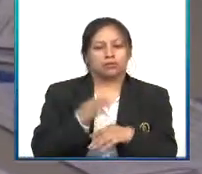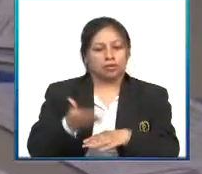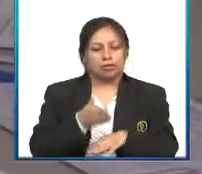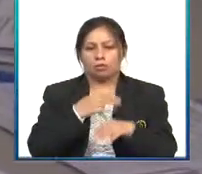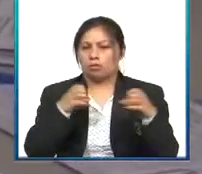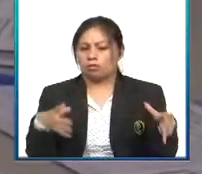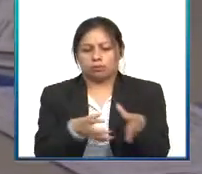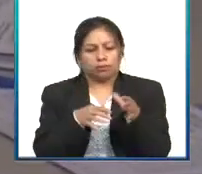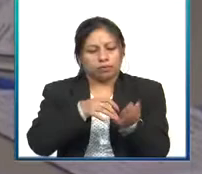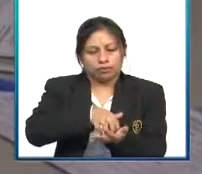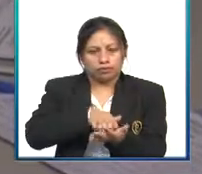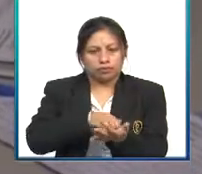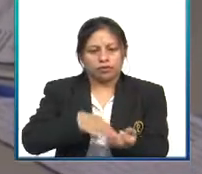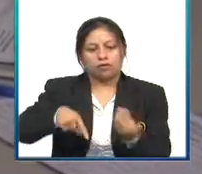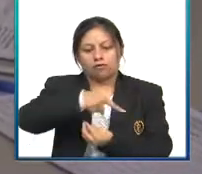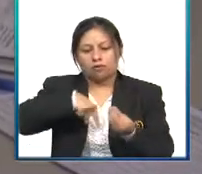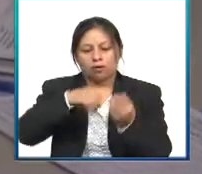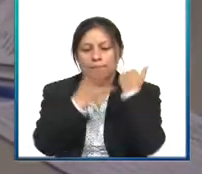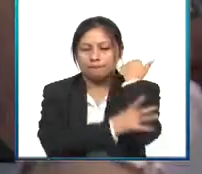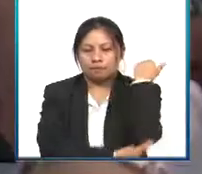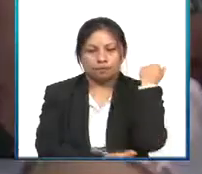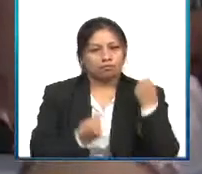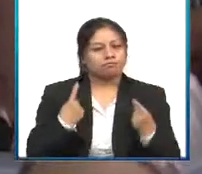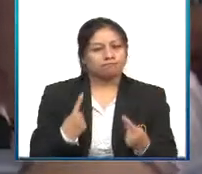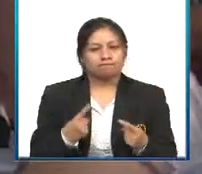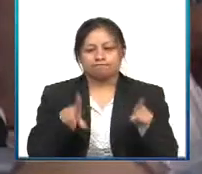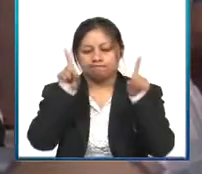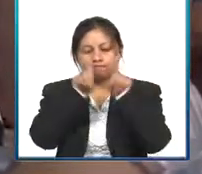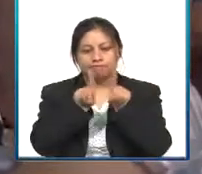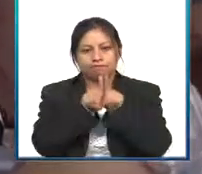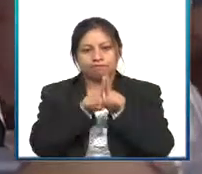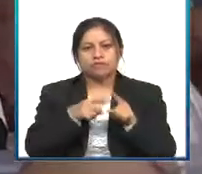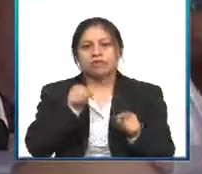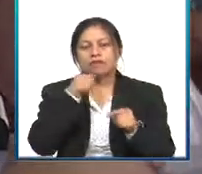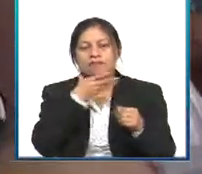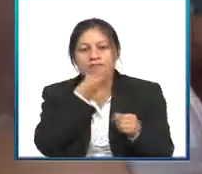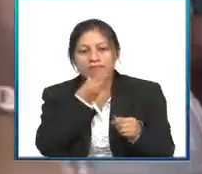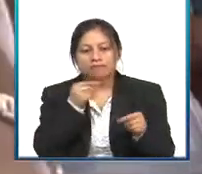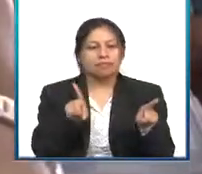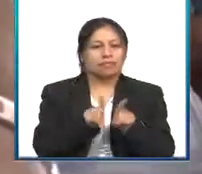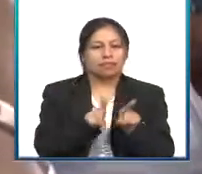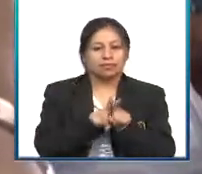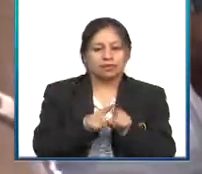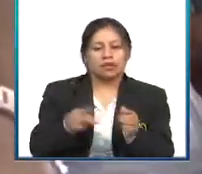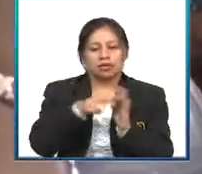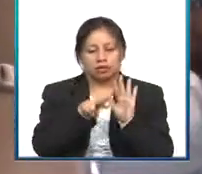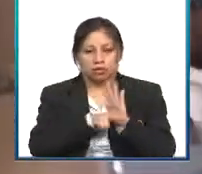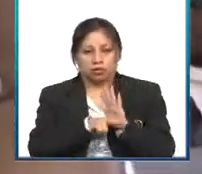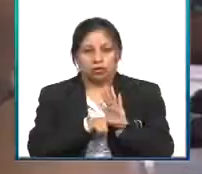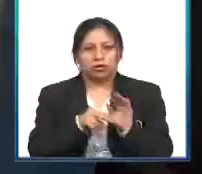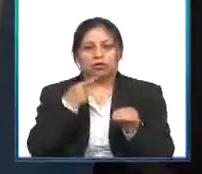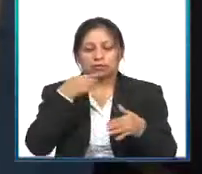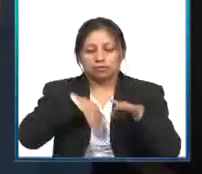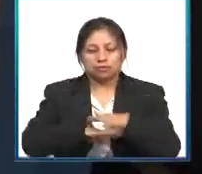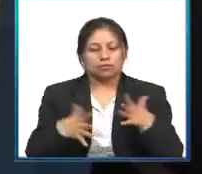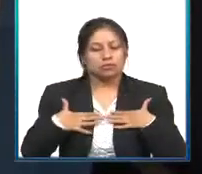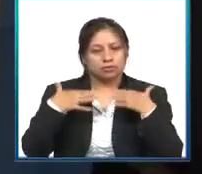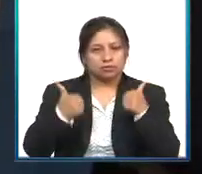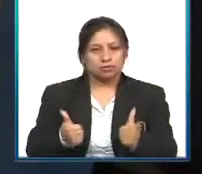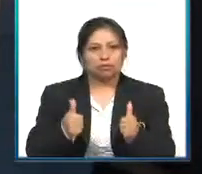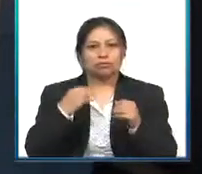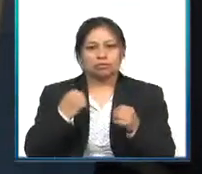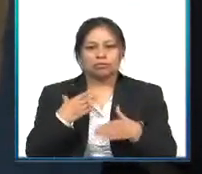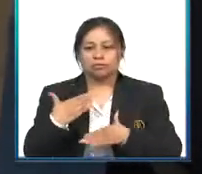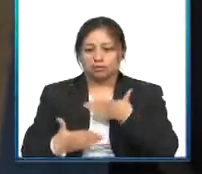priorizando a grupos vulnerables como familias en pobreza y pobreza extrema, así también a los adultos mayores. De igual forma, la normativa prometió el acceso a la salud con el